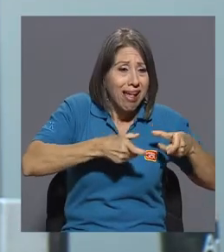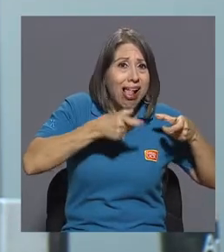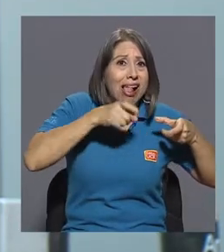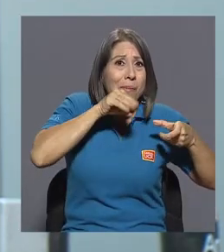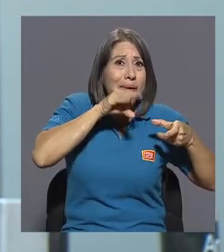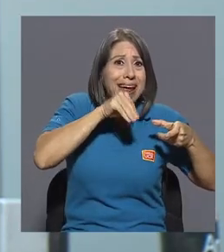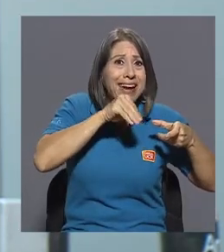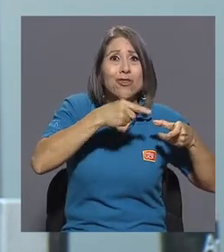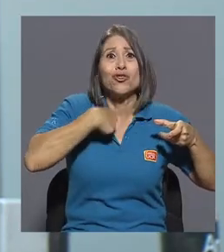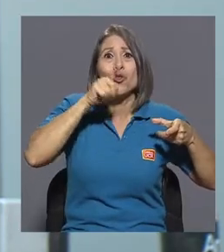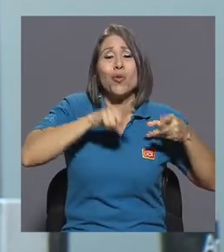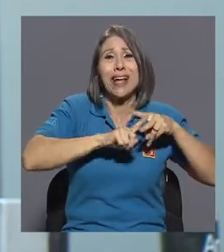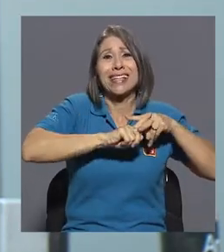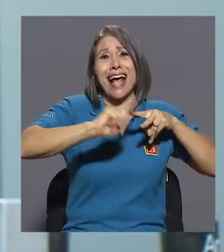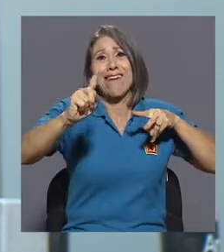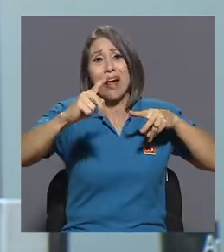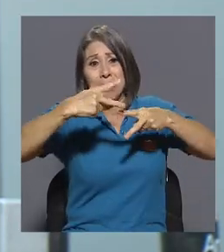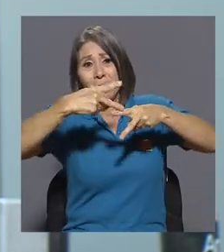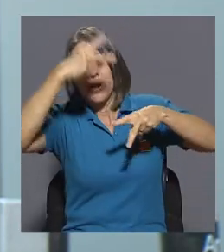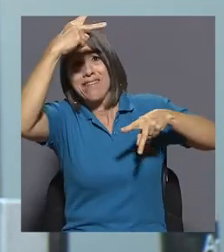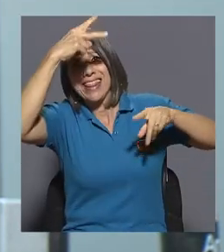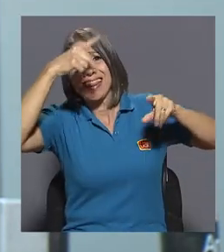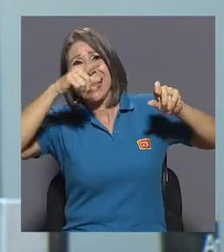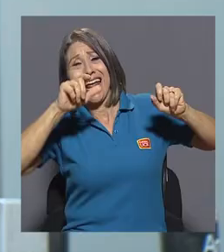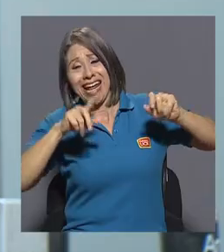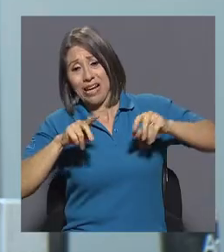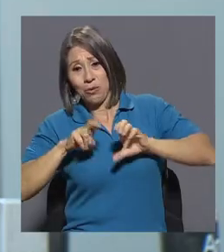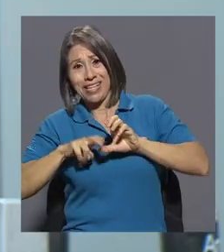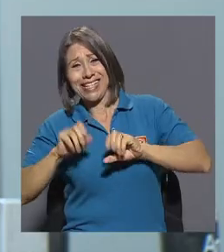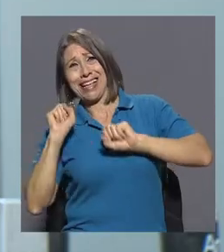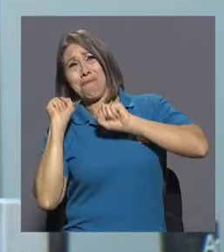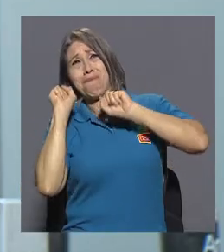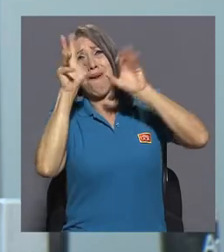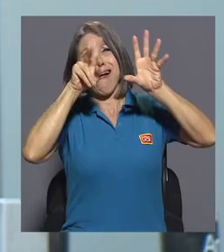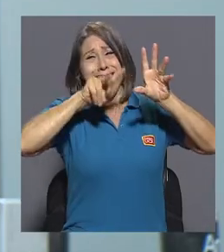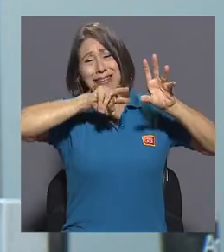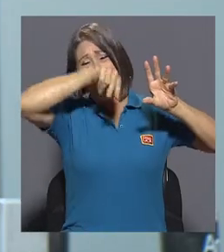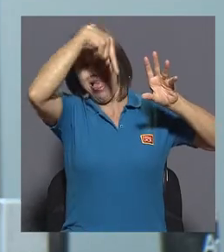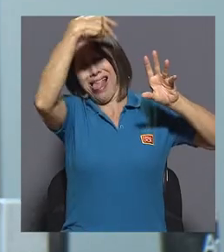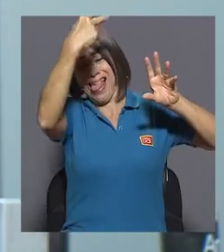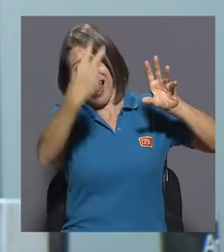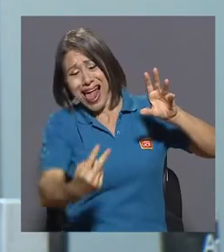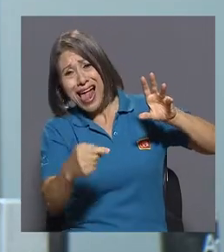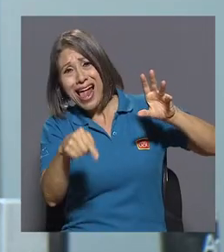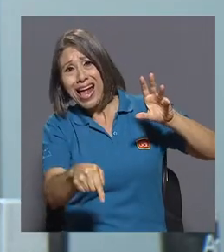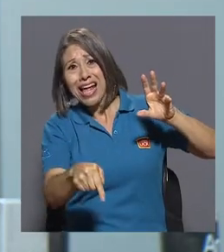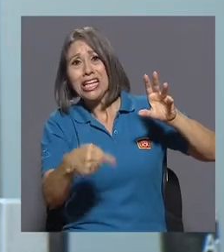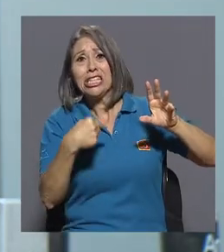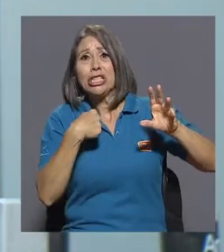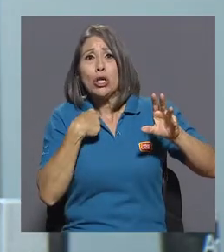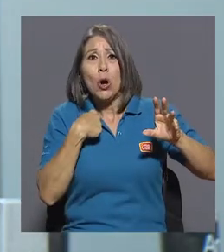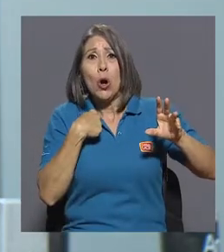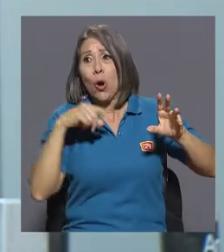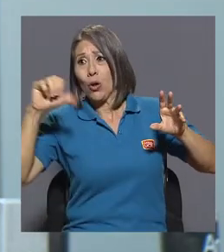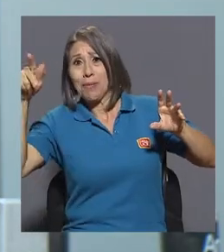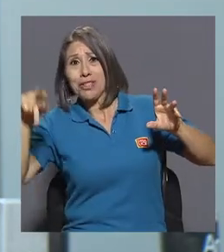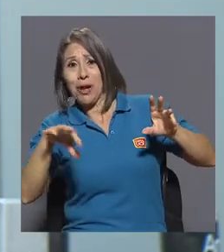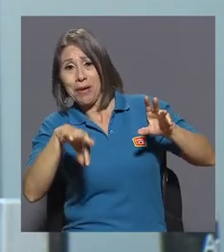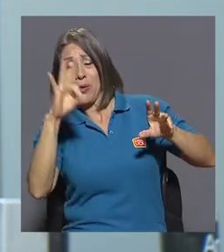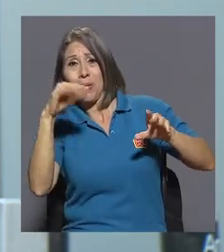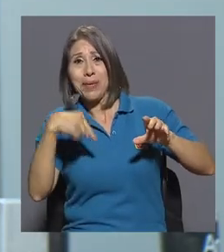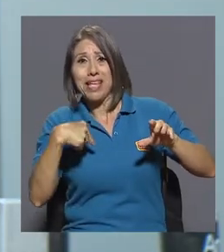ventana y cayó encima un carro y así me encontraron. Estaba con anemia, pesaba 90 libras. Fue una experiencia muy dura, muy